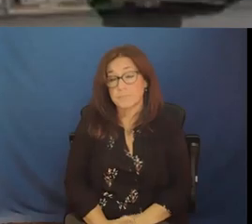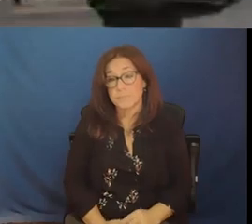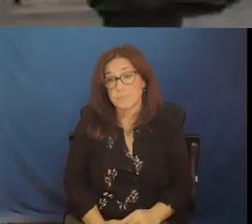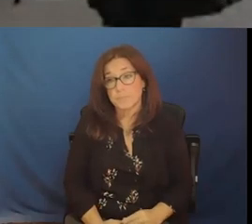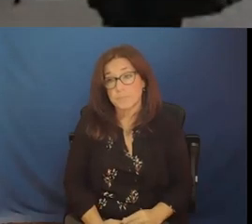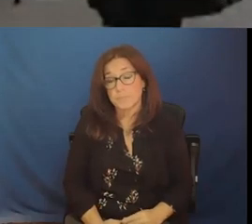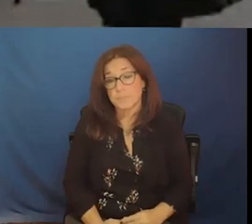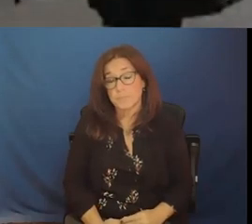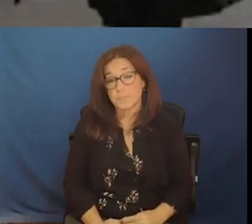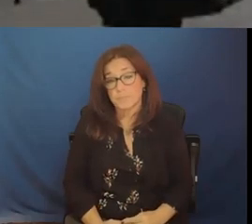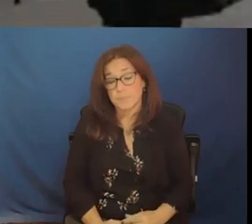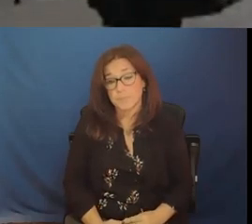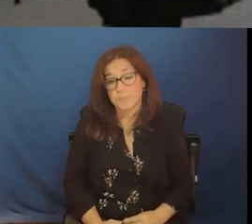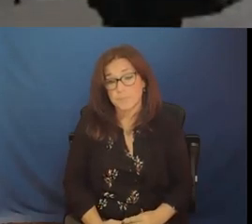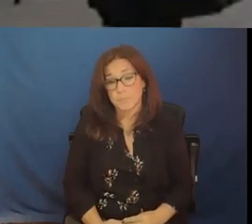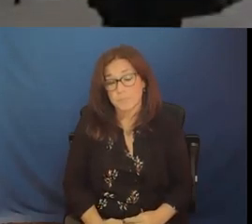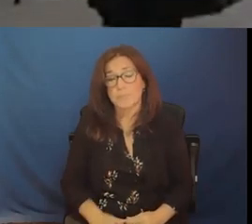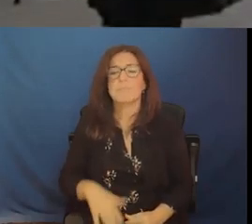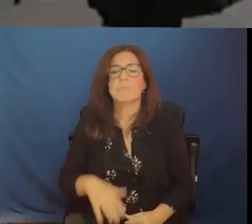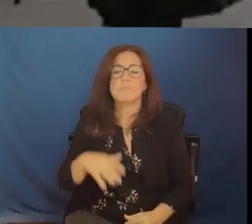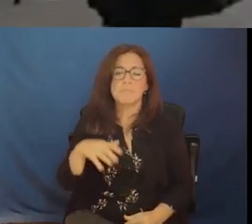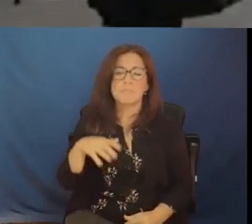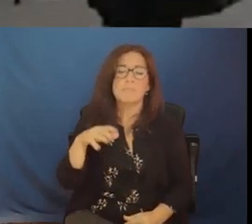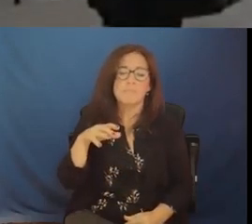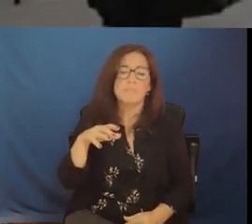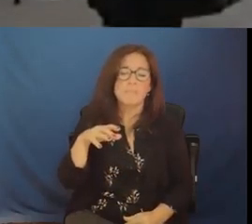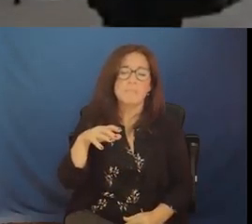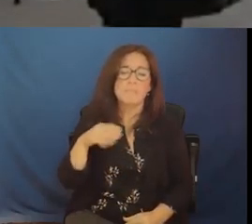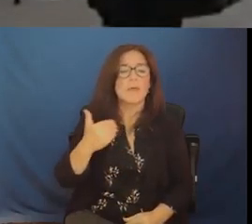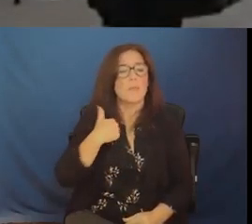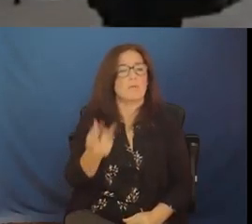hay dos maneras en que eso puede suceder